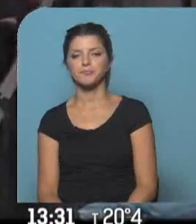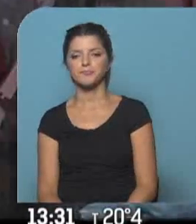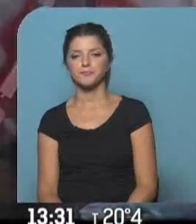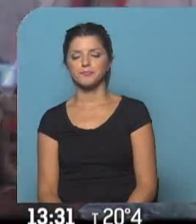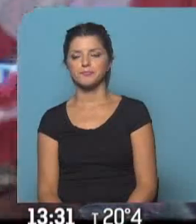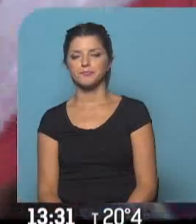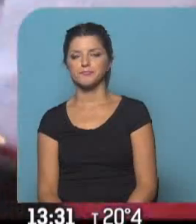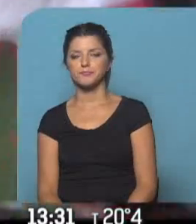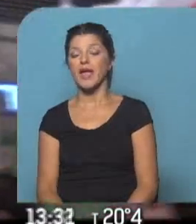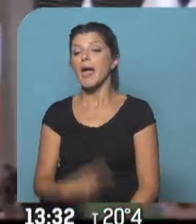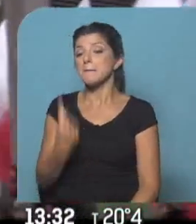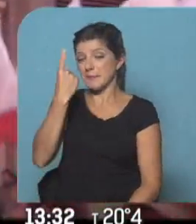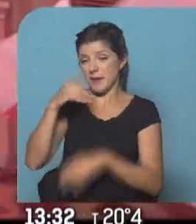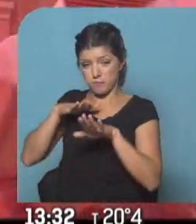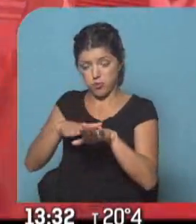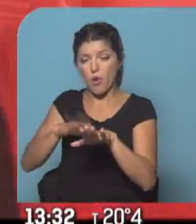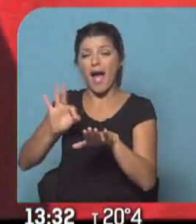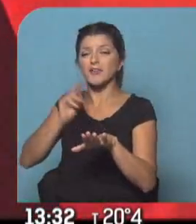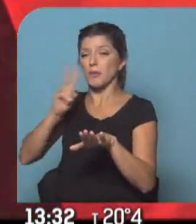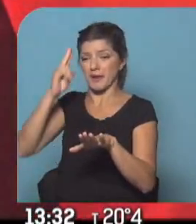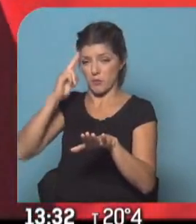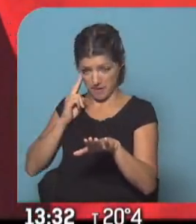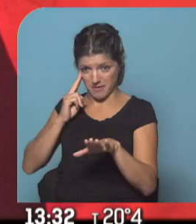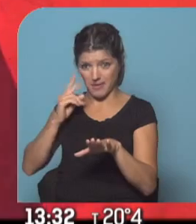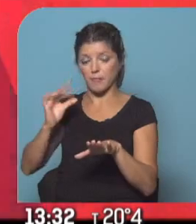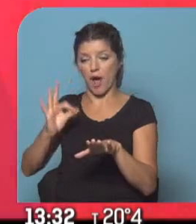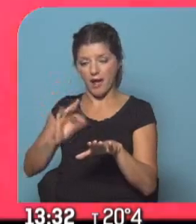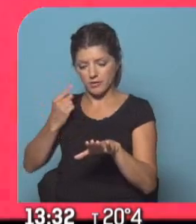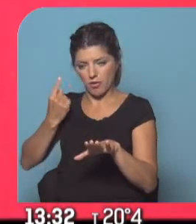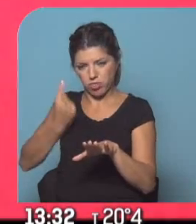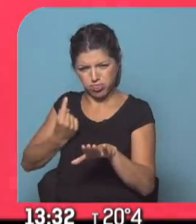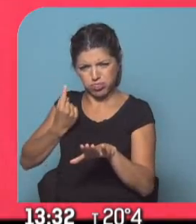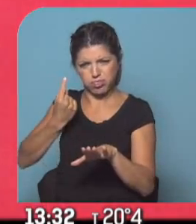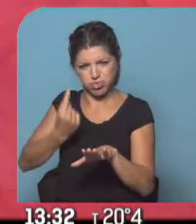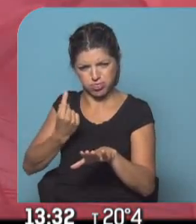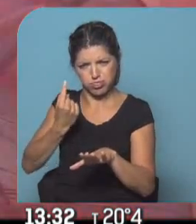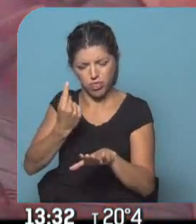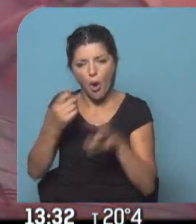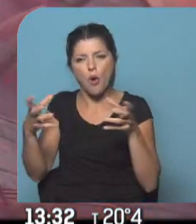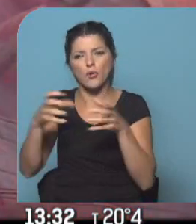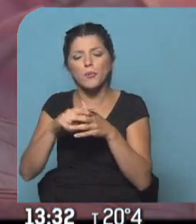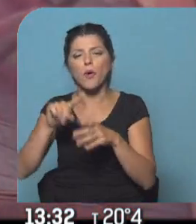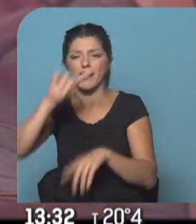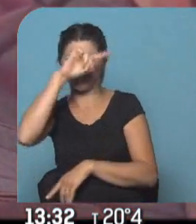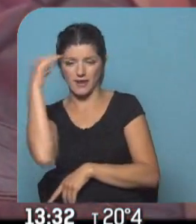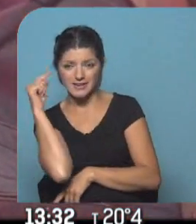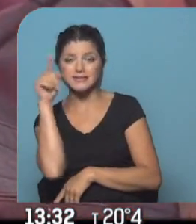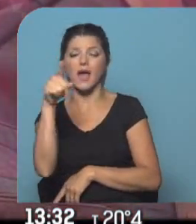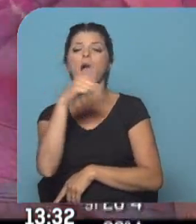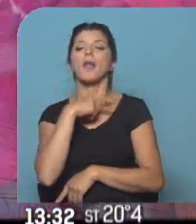Convocada por primera vez en 2009, la marcha ha sumado año tras año la participación de grupos ultranacionalistas de Suecia,